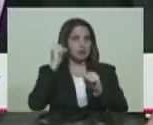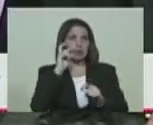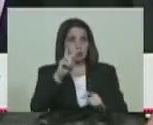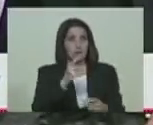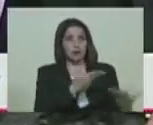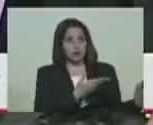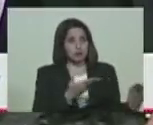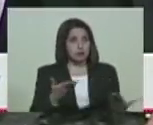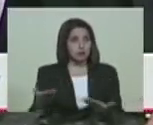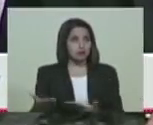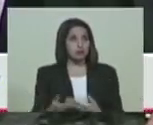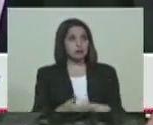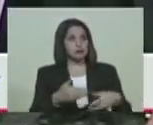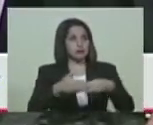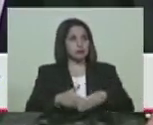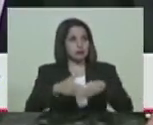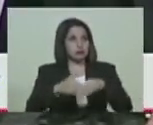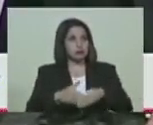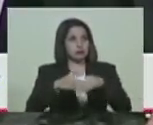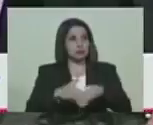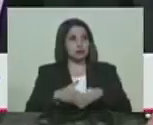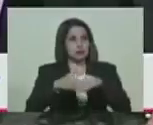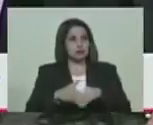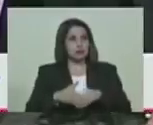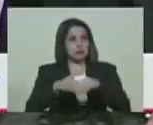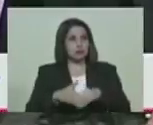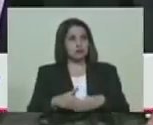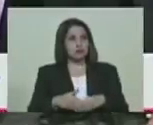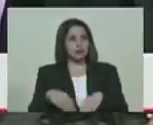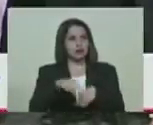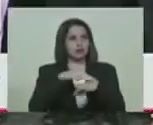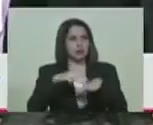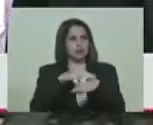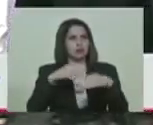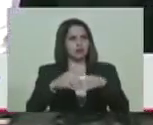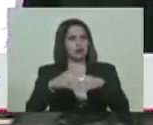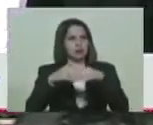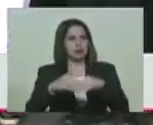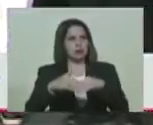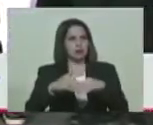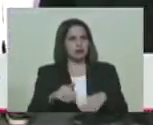Venezuela. Camaradas, how are you? Y el ministro Víctor Cano.